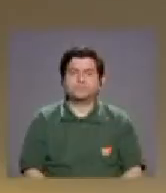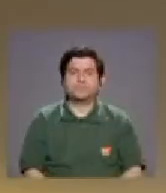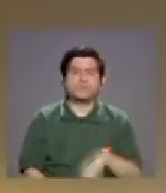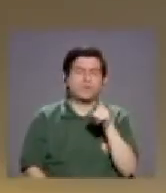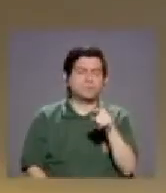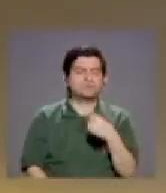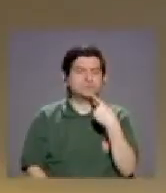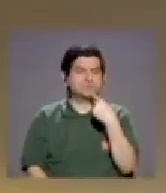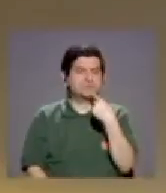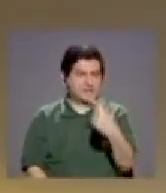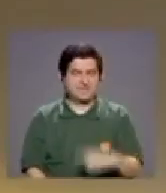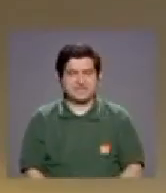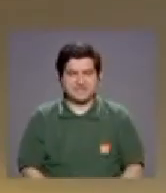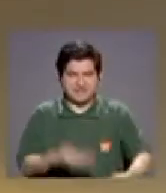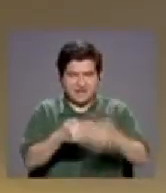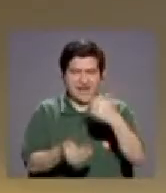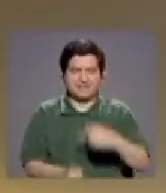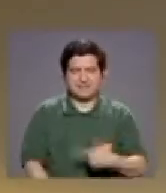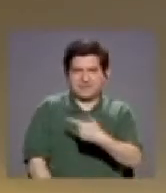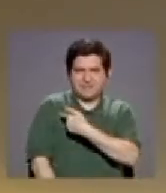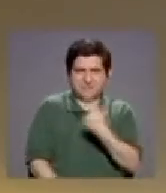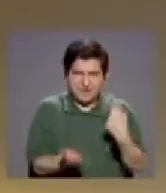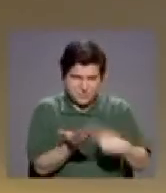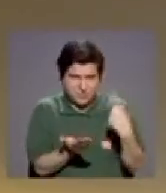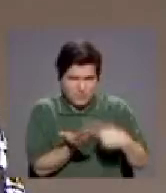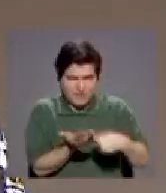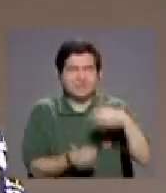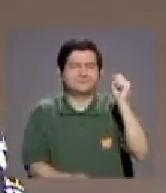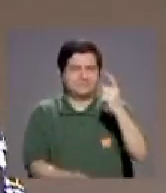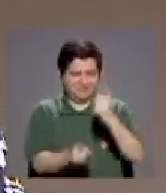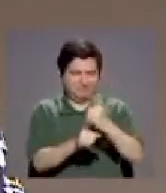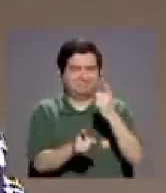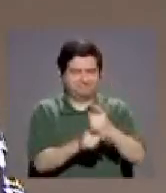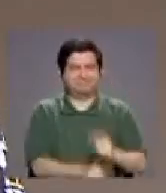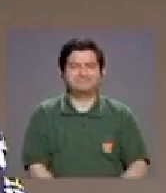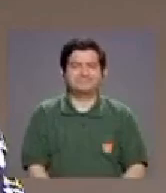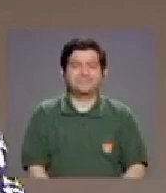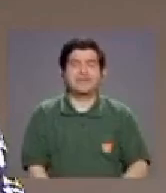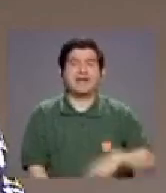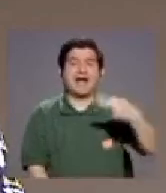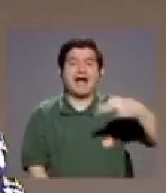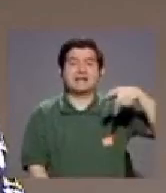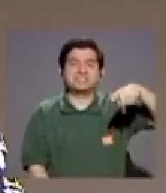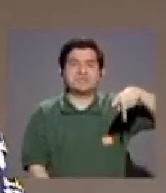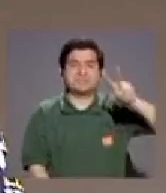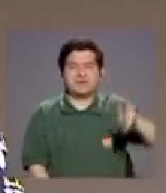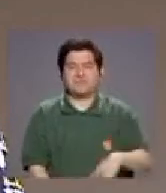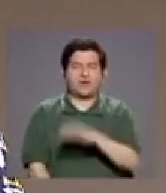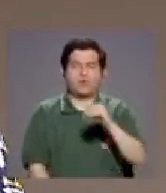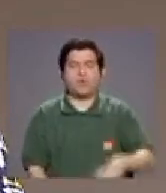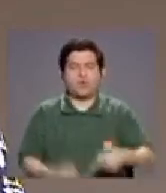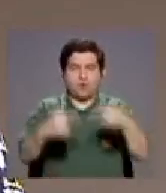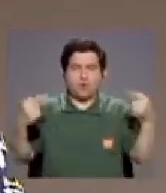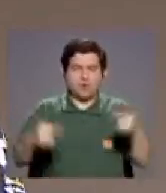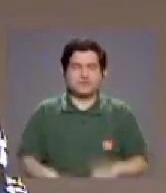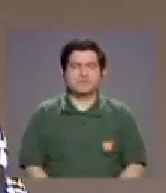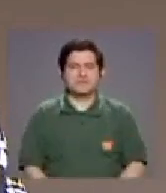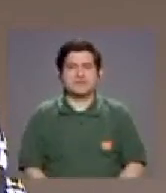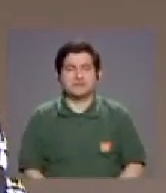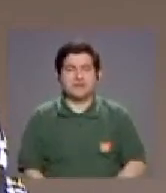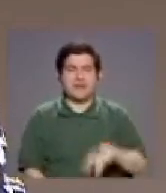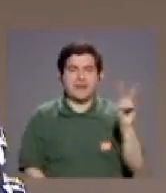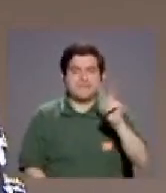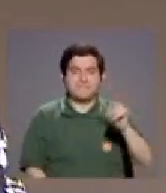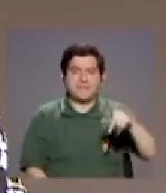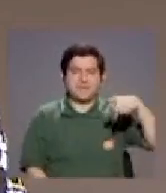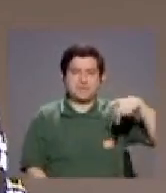a la otra? Sí, correcto. Vamos a la vacuna controversial. La vacuna HPV o vacuna contra el papilomavirus humano es una